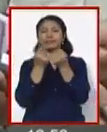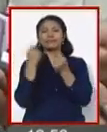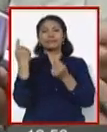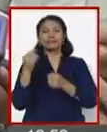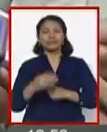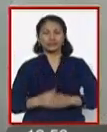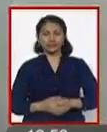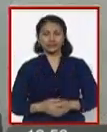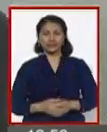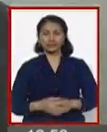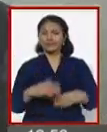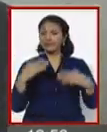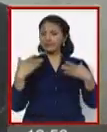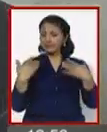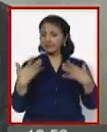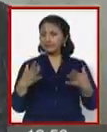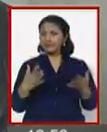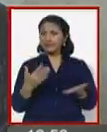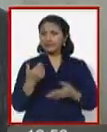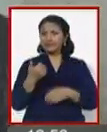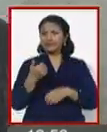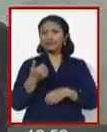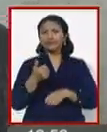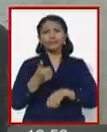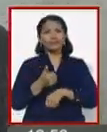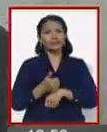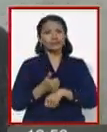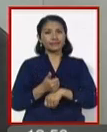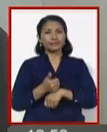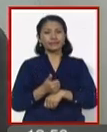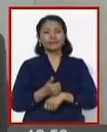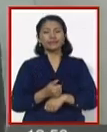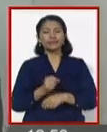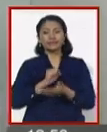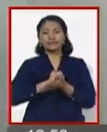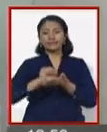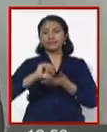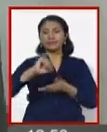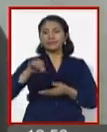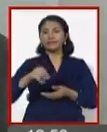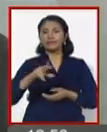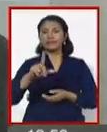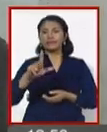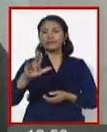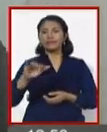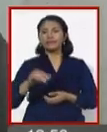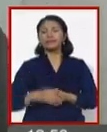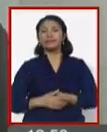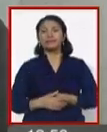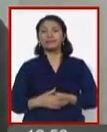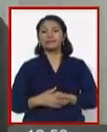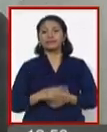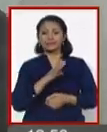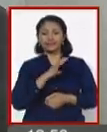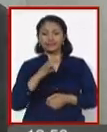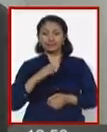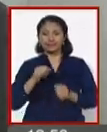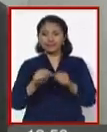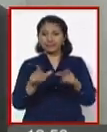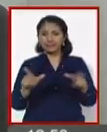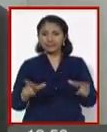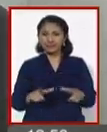Rubén Suárez. Estamos aquí con todos los dirigentes del municipio de San Julián. Mi nombre es Elvio Yanaje, soy concejal del